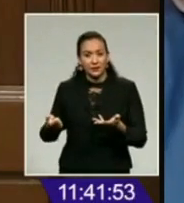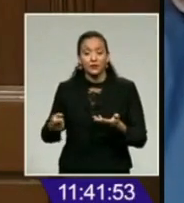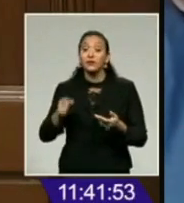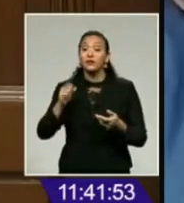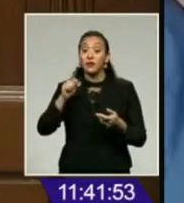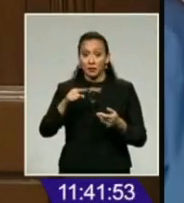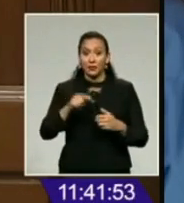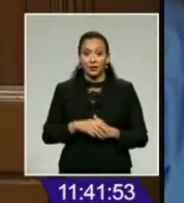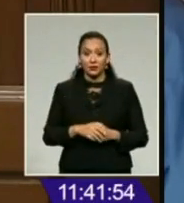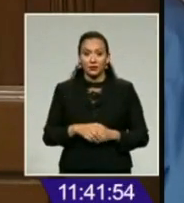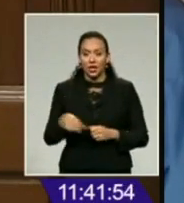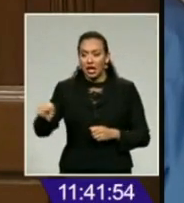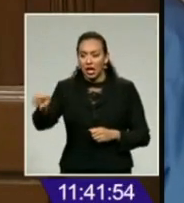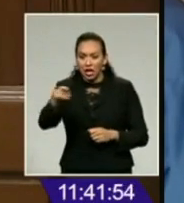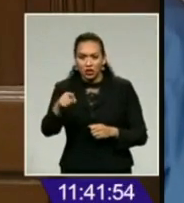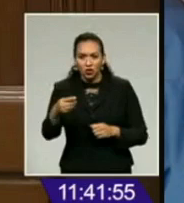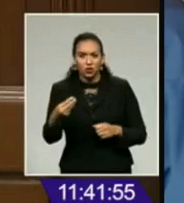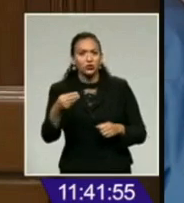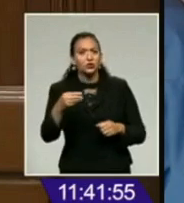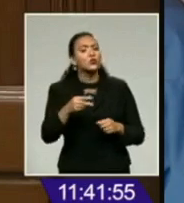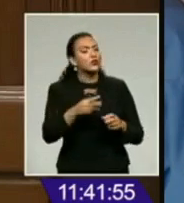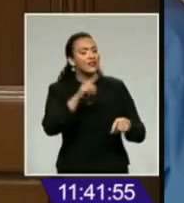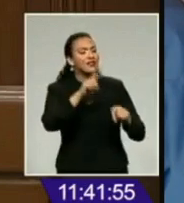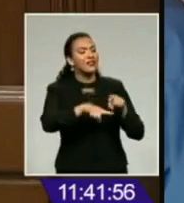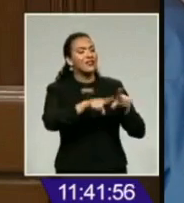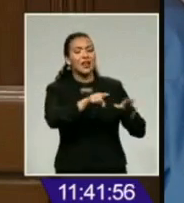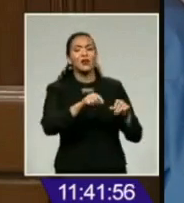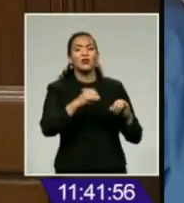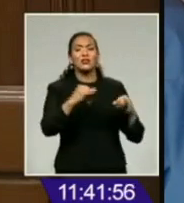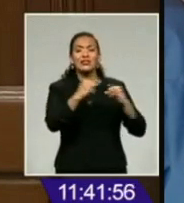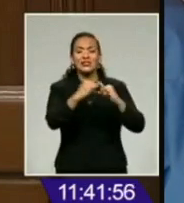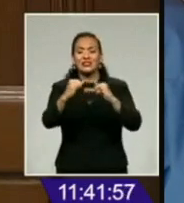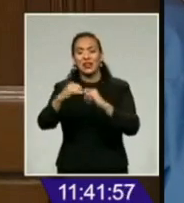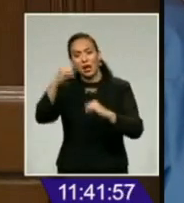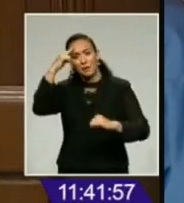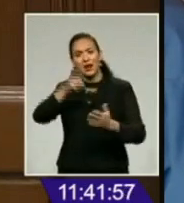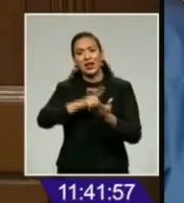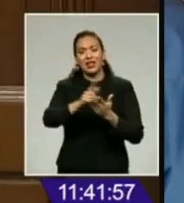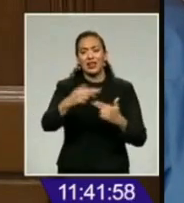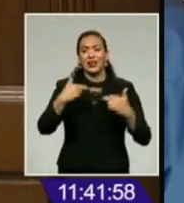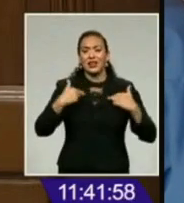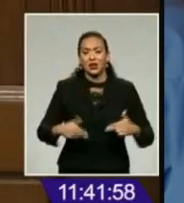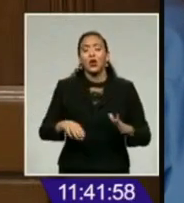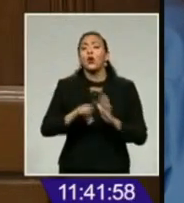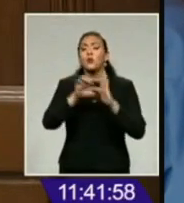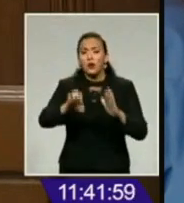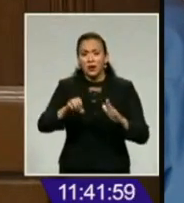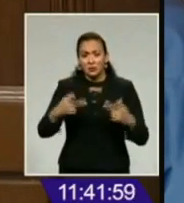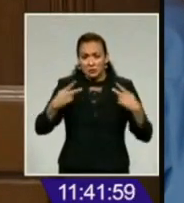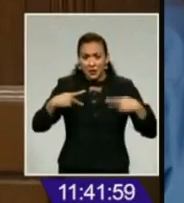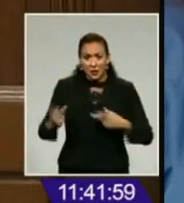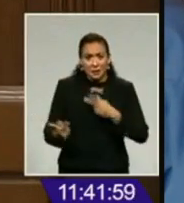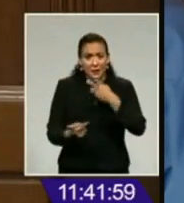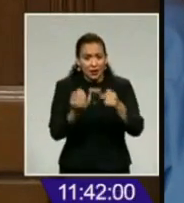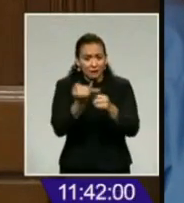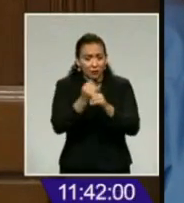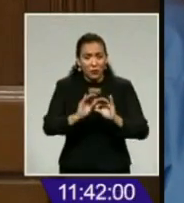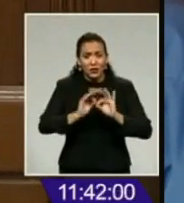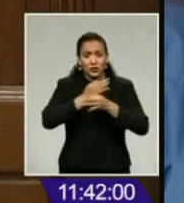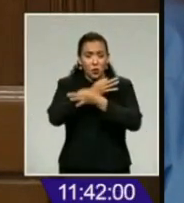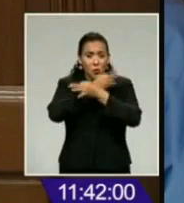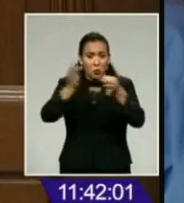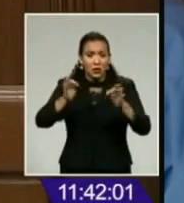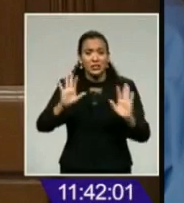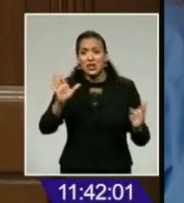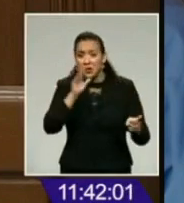mecanismos que tutelan derechos fundamentales como la consulta pública, el acceso a la información y